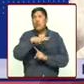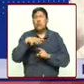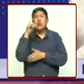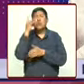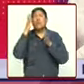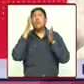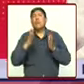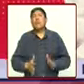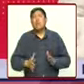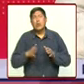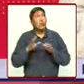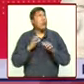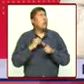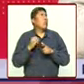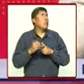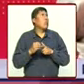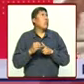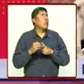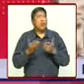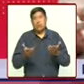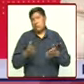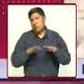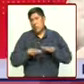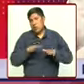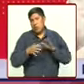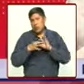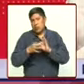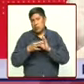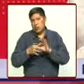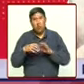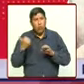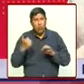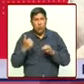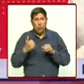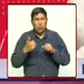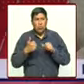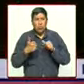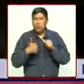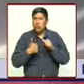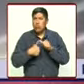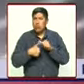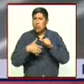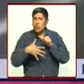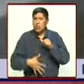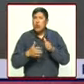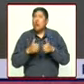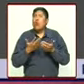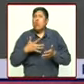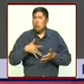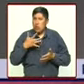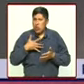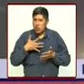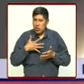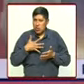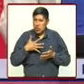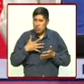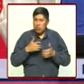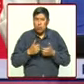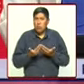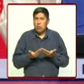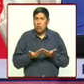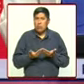los bolivianos, o por lo menos, no sé, me imagino que también estás relacionado con otros latinoamericanos? ¿Cómo se sienten ellos en este